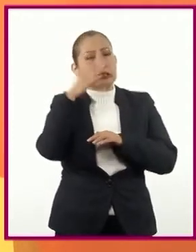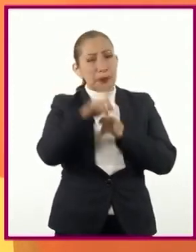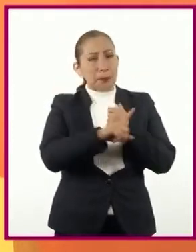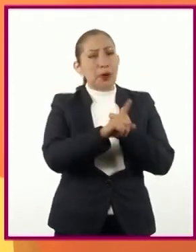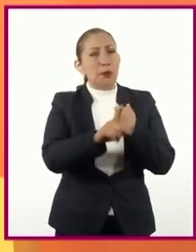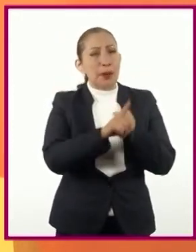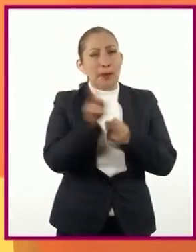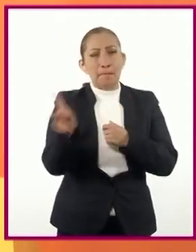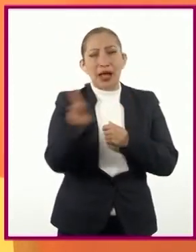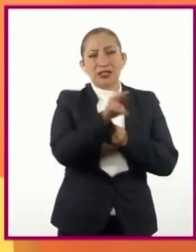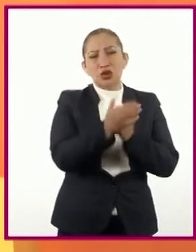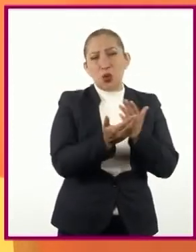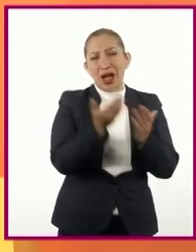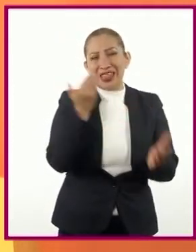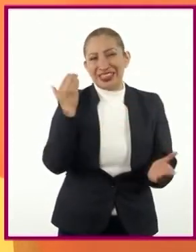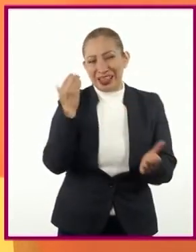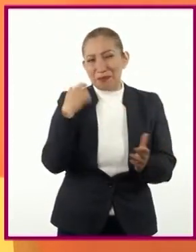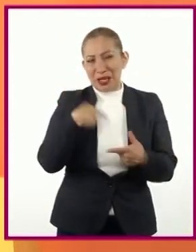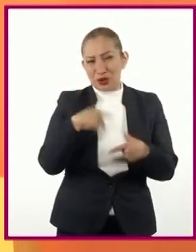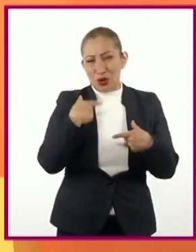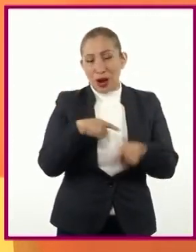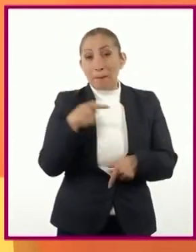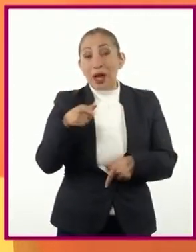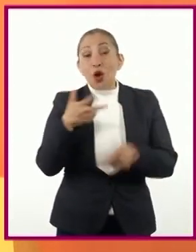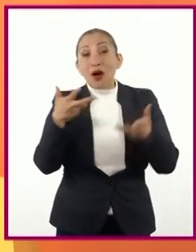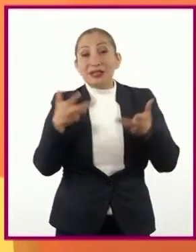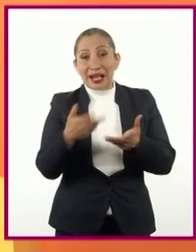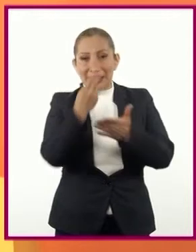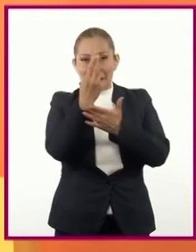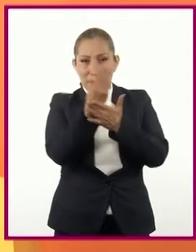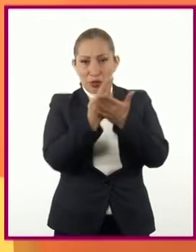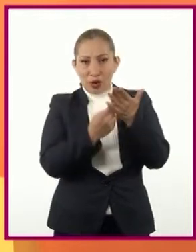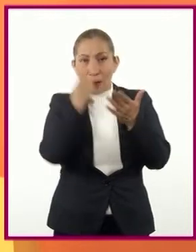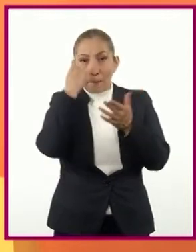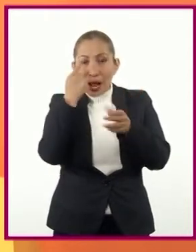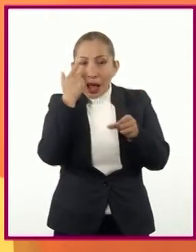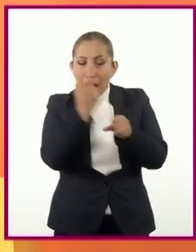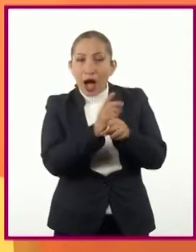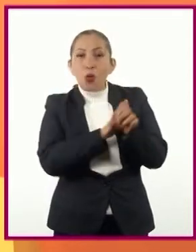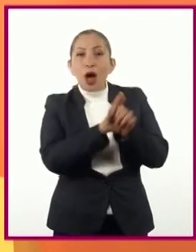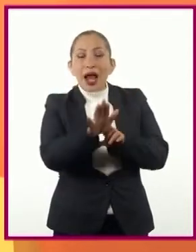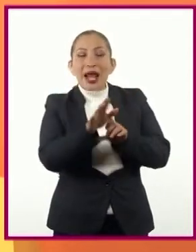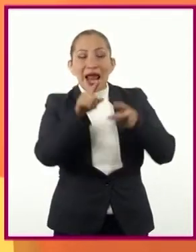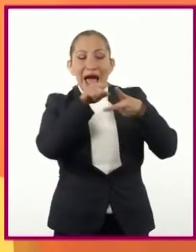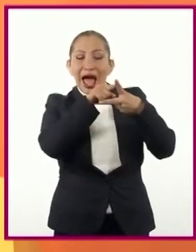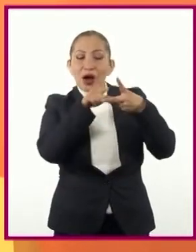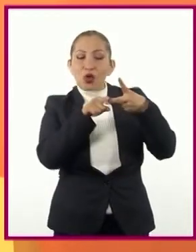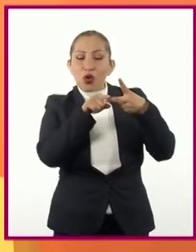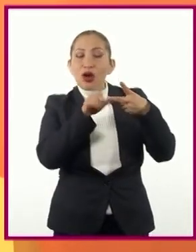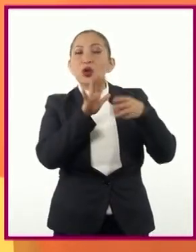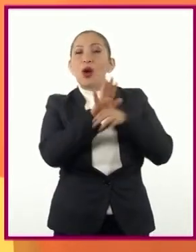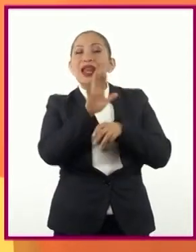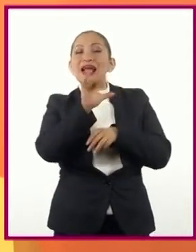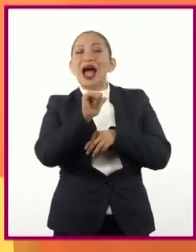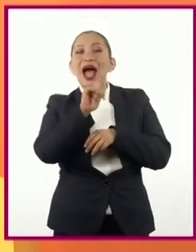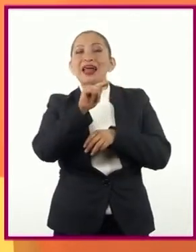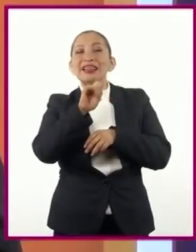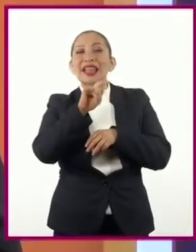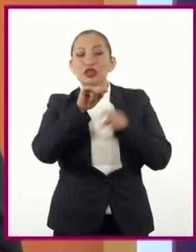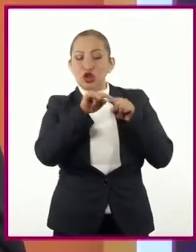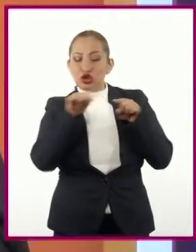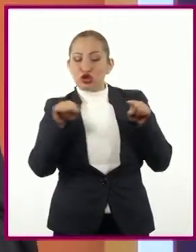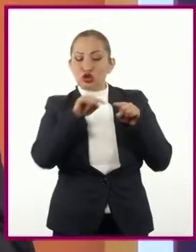problema parecido al anterior y primero se debe realizar el dibujo para identificar el ángulo y los catetos en función del